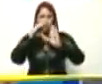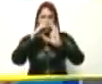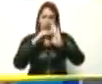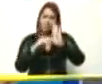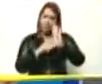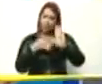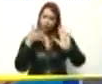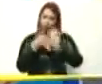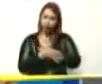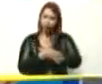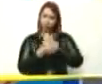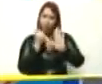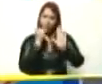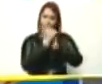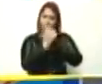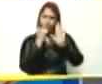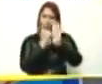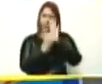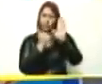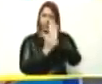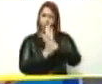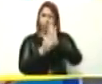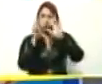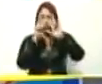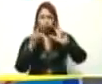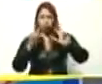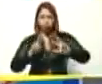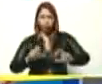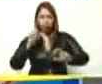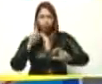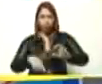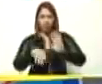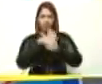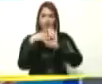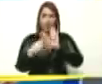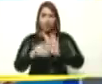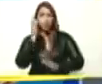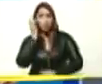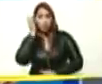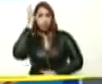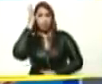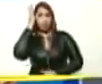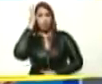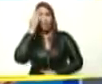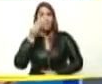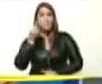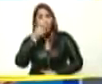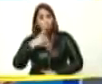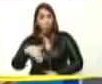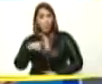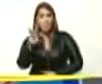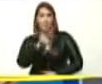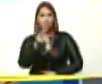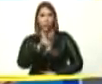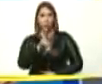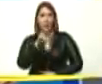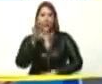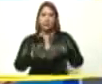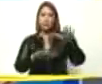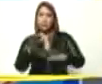de su articulado, y de los derechos, que crea, para el pueblo de Venezuela, quizás, faltaría,